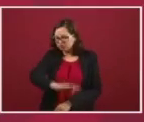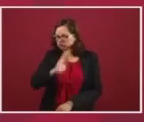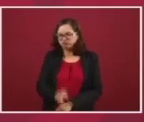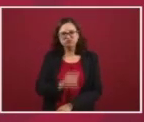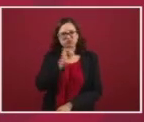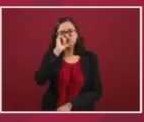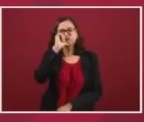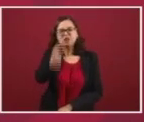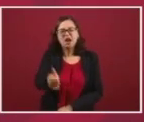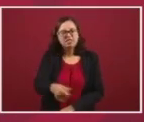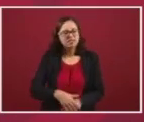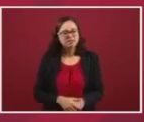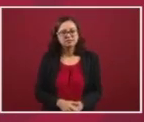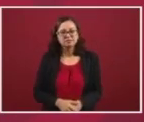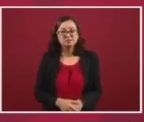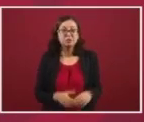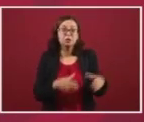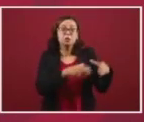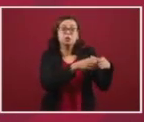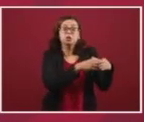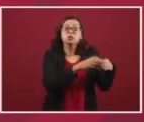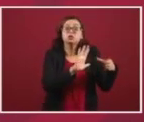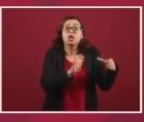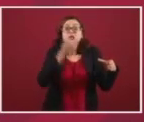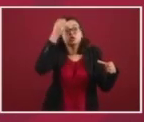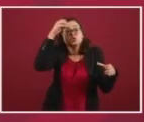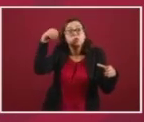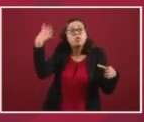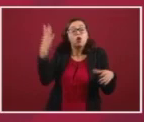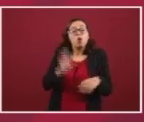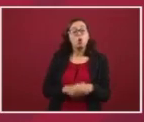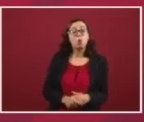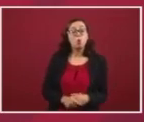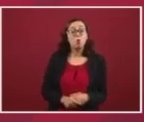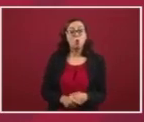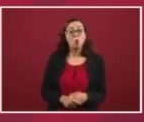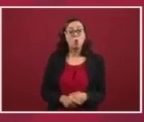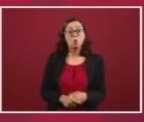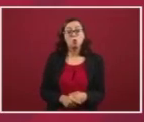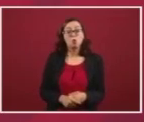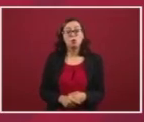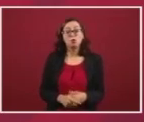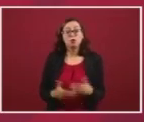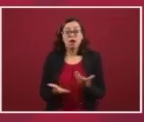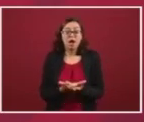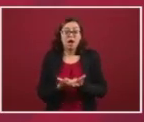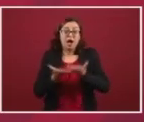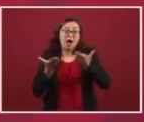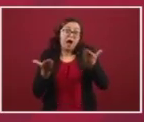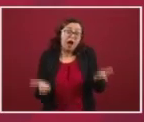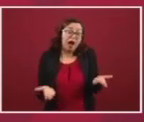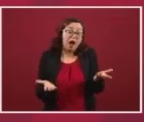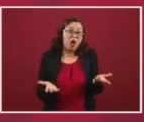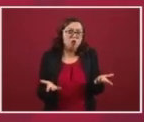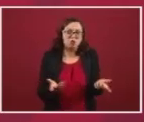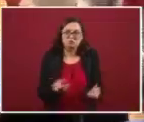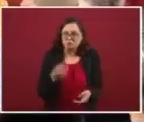Pero se les olvida todo eso. Ahora resulta que los que queremos la